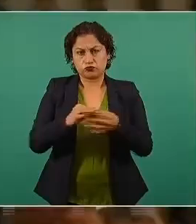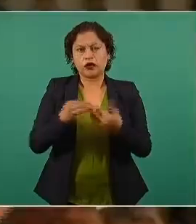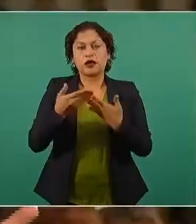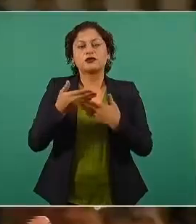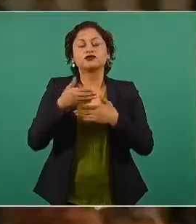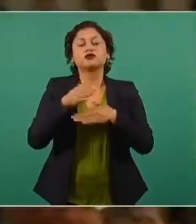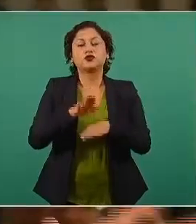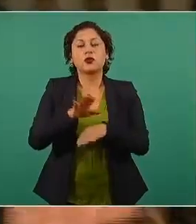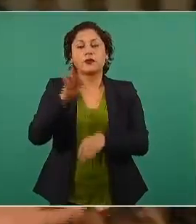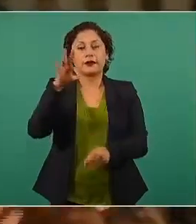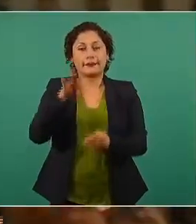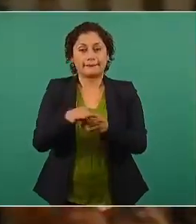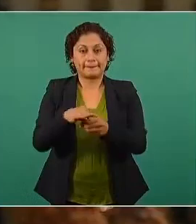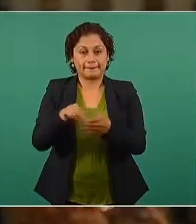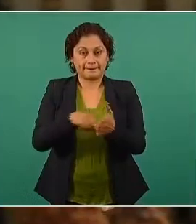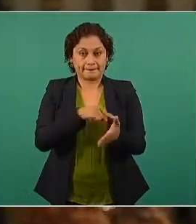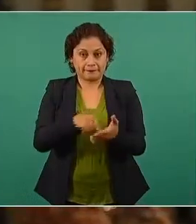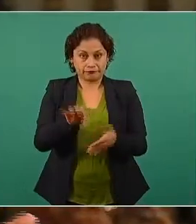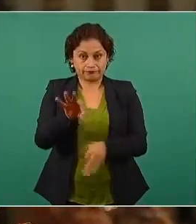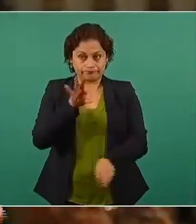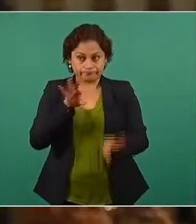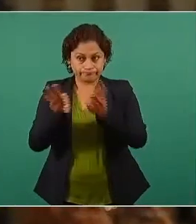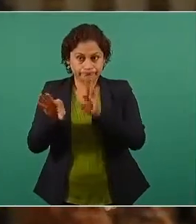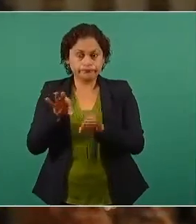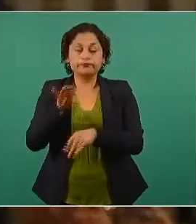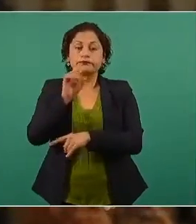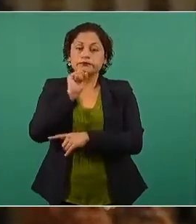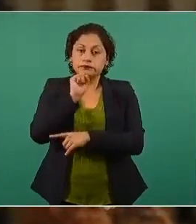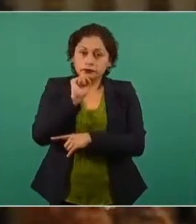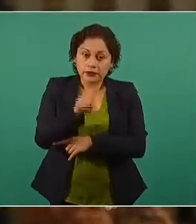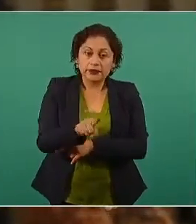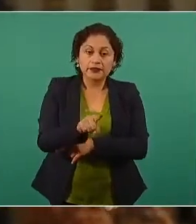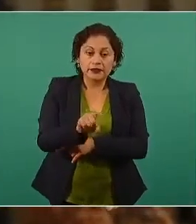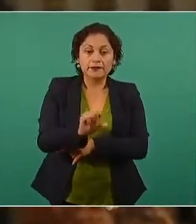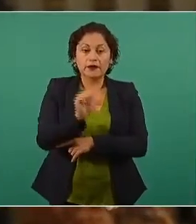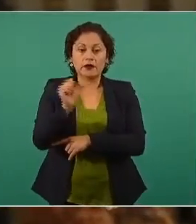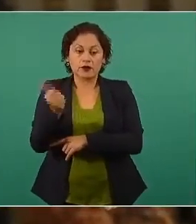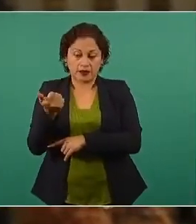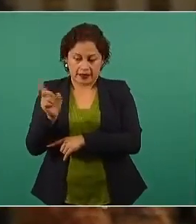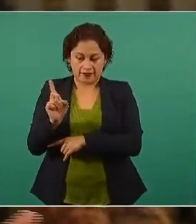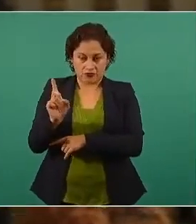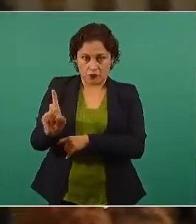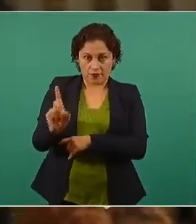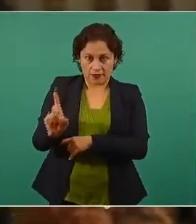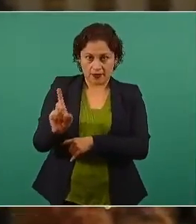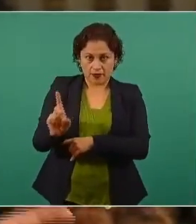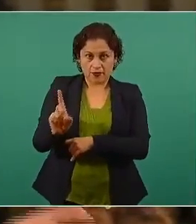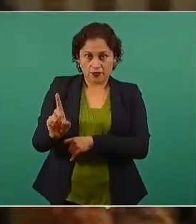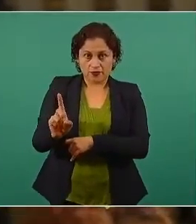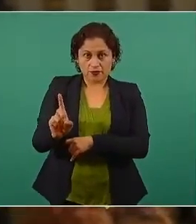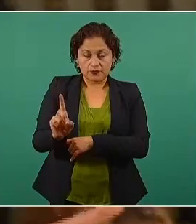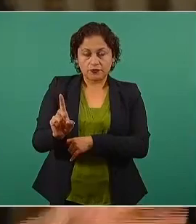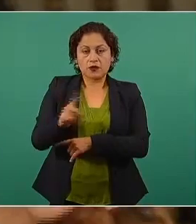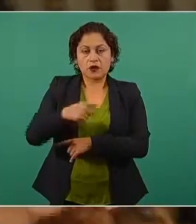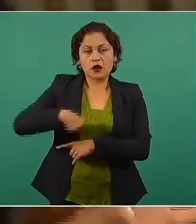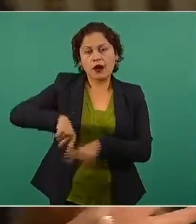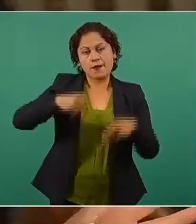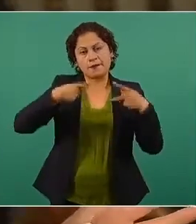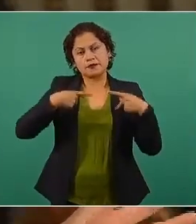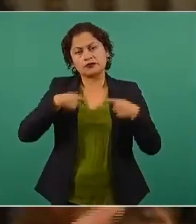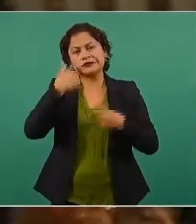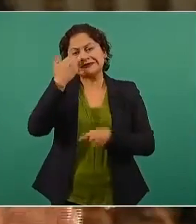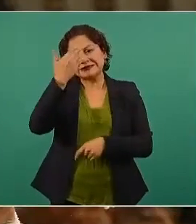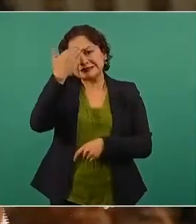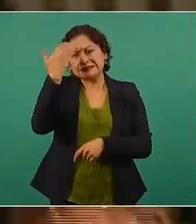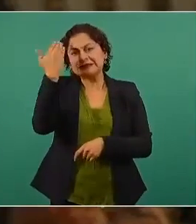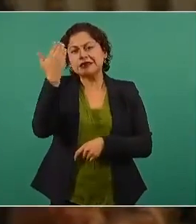elecciones y las venideras que van a ser este domingo, la población querría saber, presidente, si podría informarse